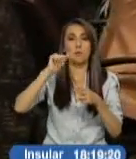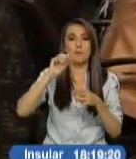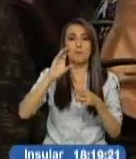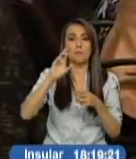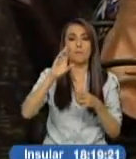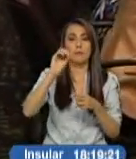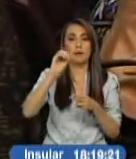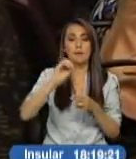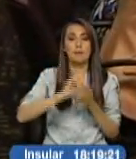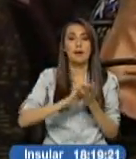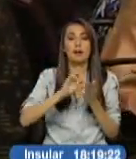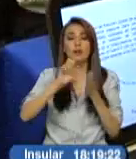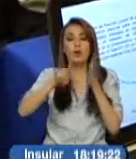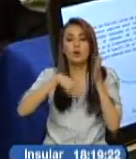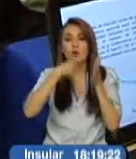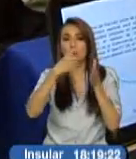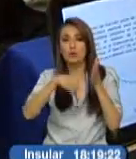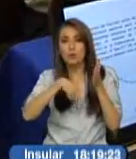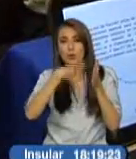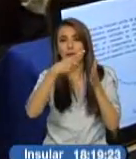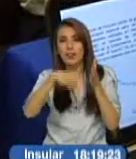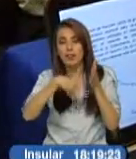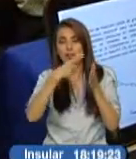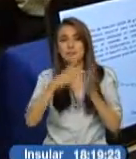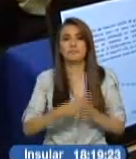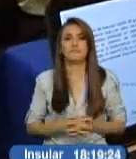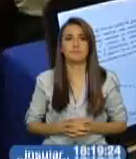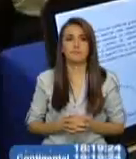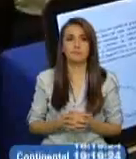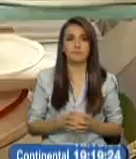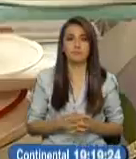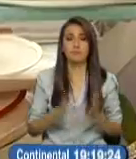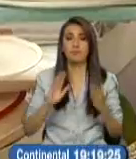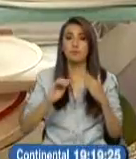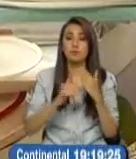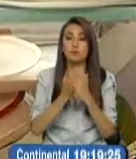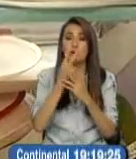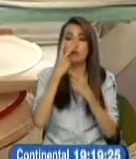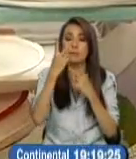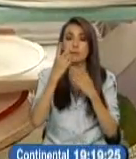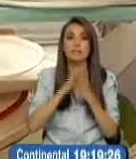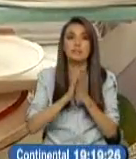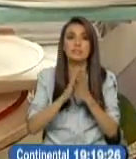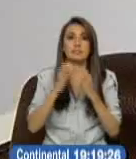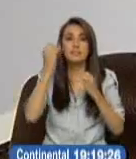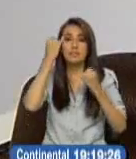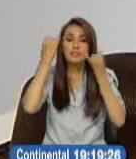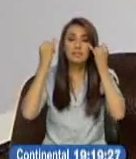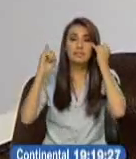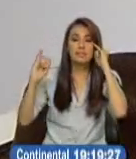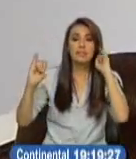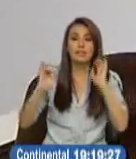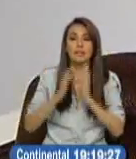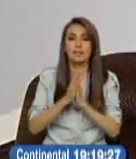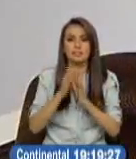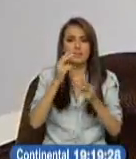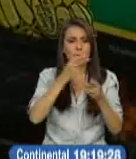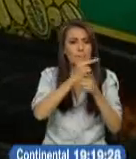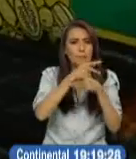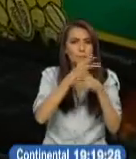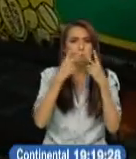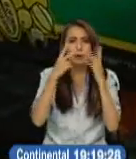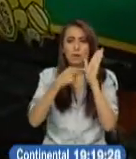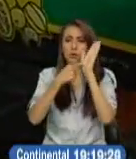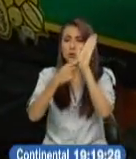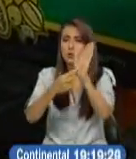Inversionistas de 35 países buscan en Ecuador nuevas líneas de negocio, muchos de ellos fascinados por la variedad de productos que